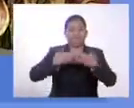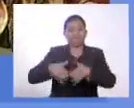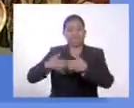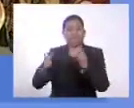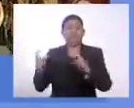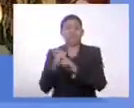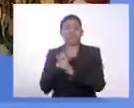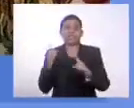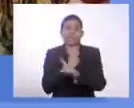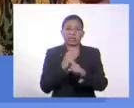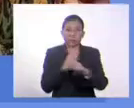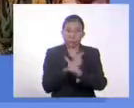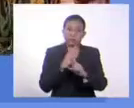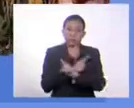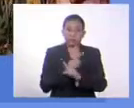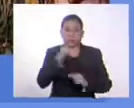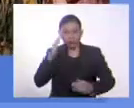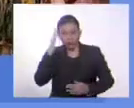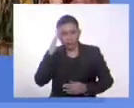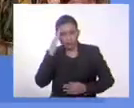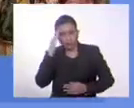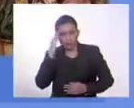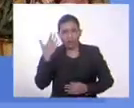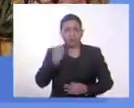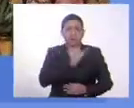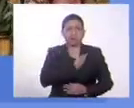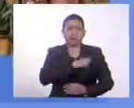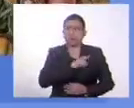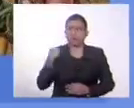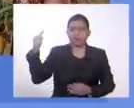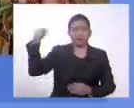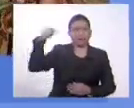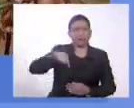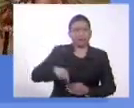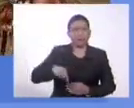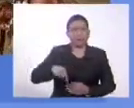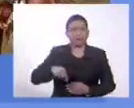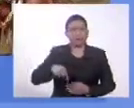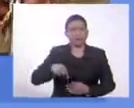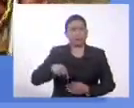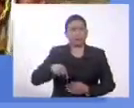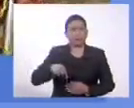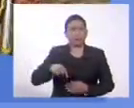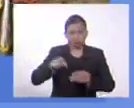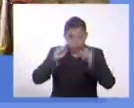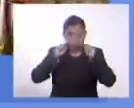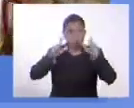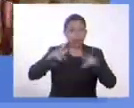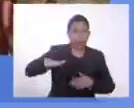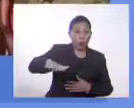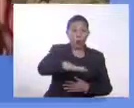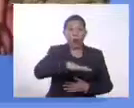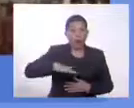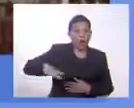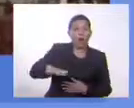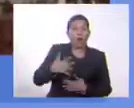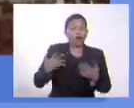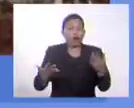América, dicen ellos, pero aquí ya había mucha gente antes de que debiéramos haber sido descubiertos. Ese es el siglo